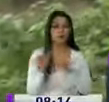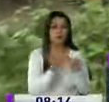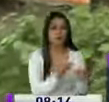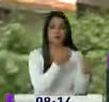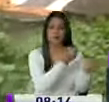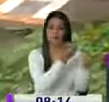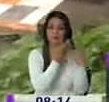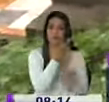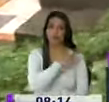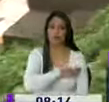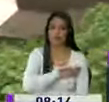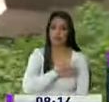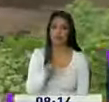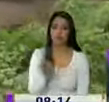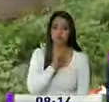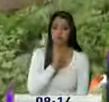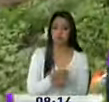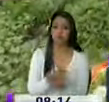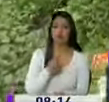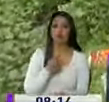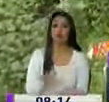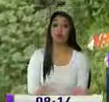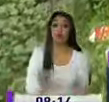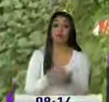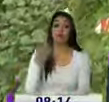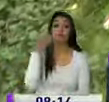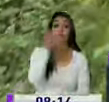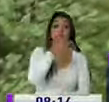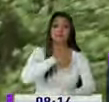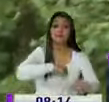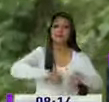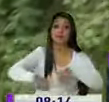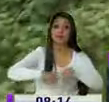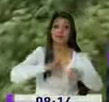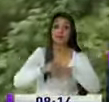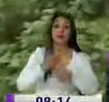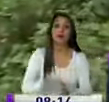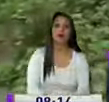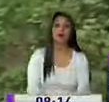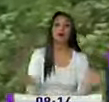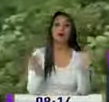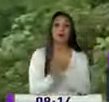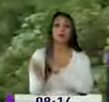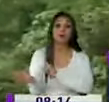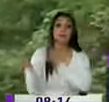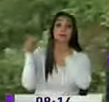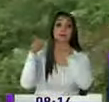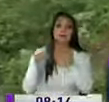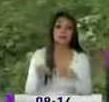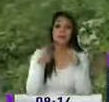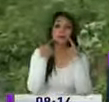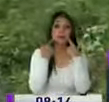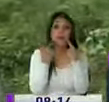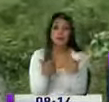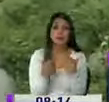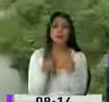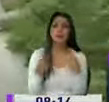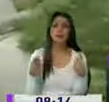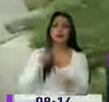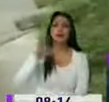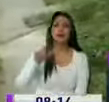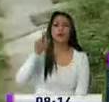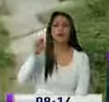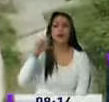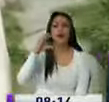dijeron ahí. Y que ya nuevamente vayan a hacer los papeles para que nuevamente vengan a ver y todo eso. Juan Carlos ha